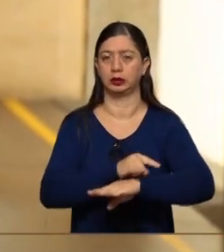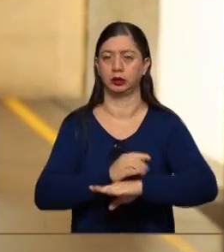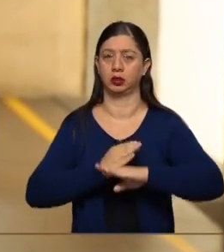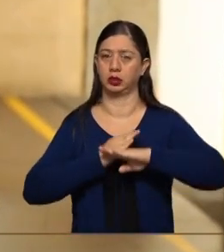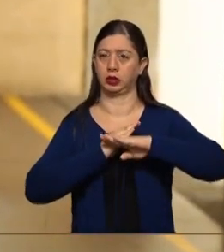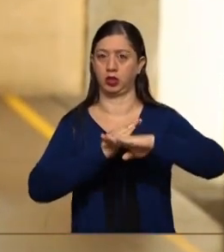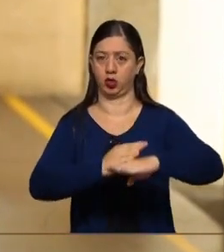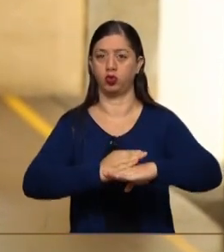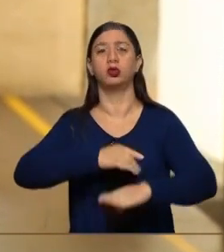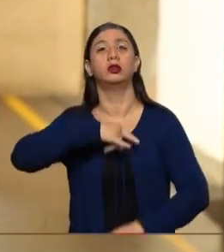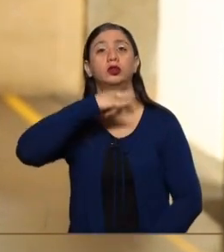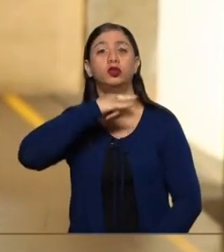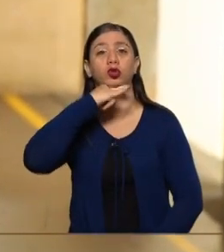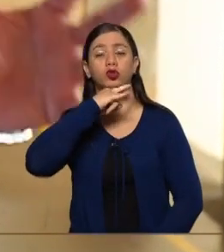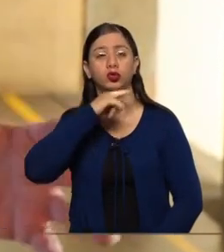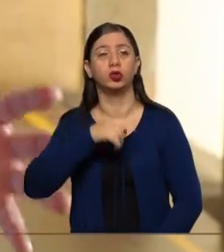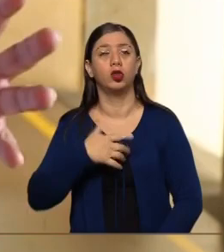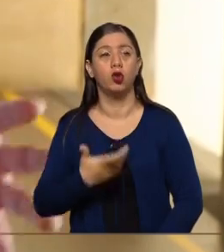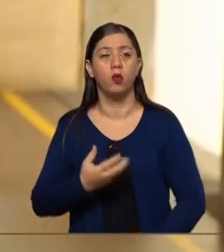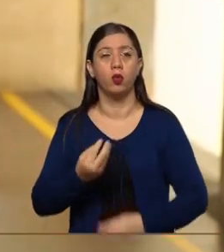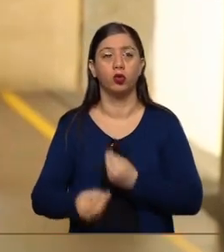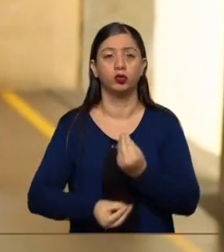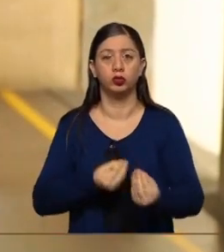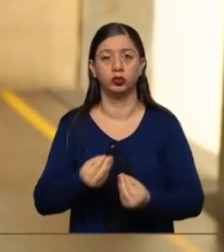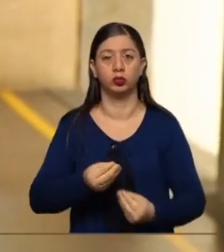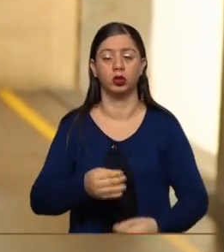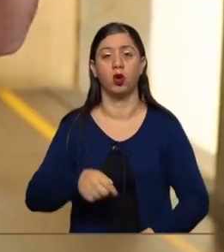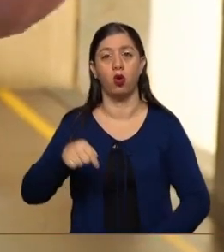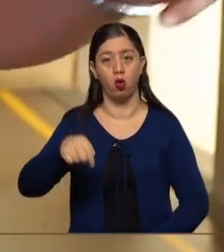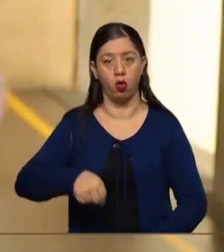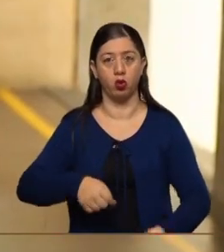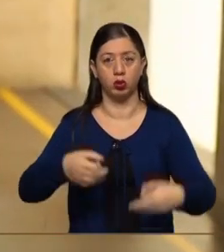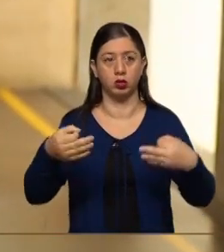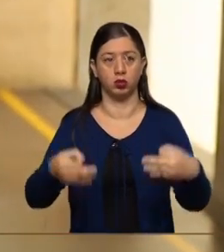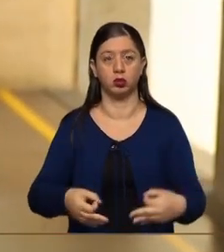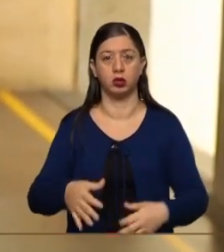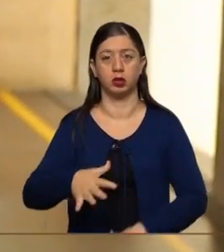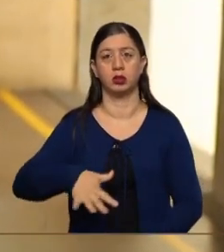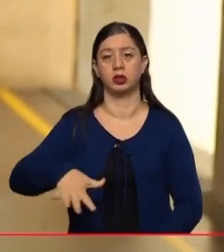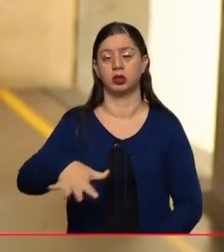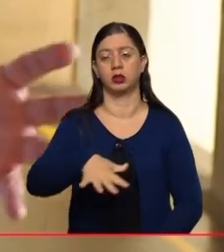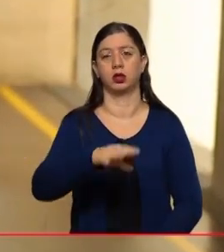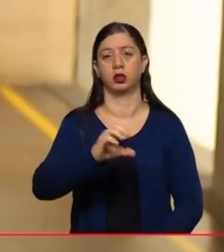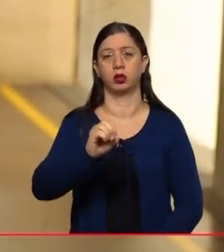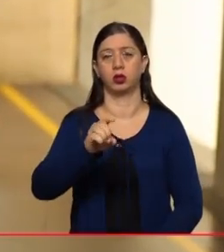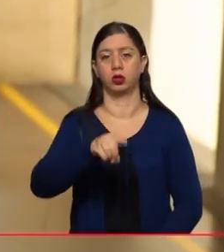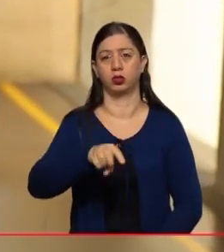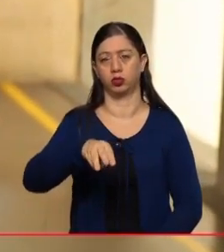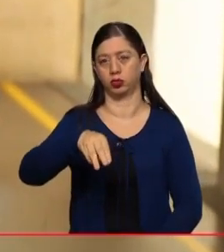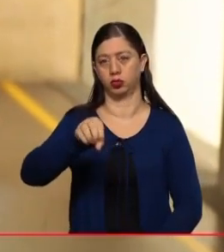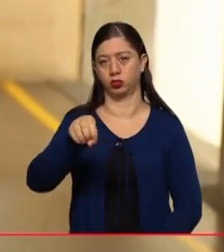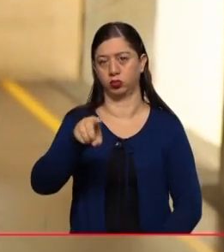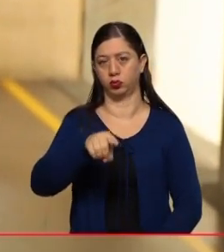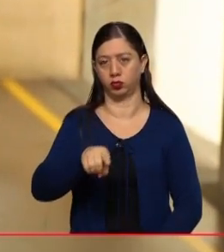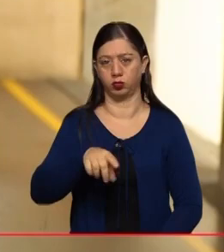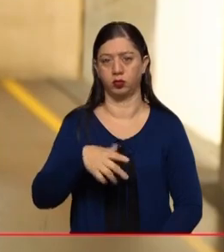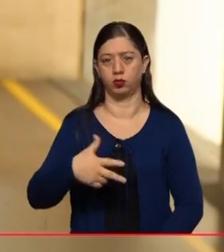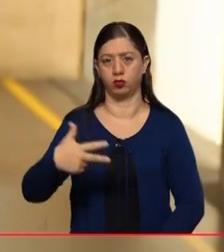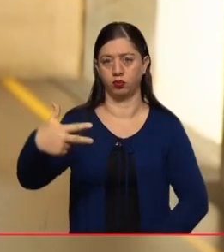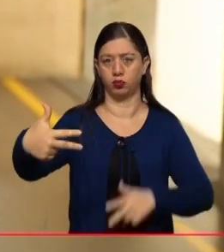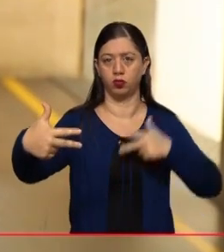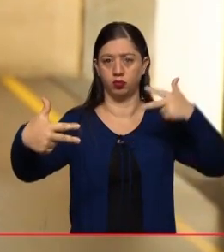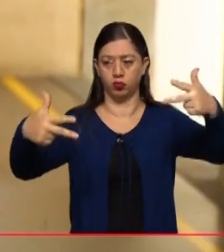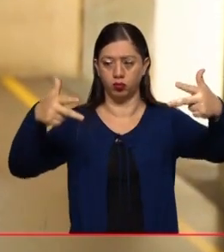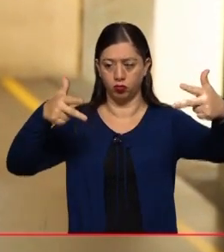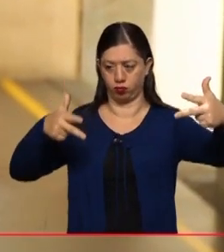Yumbo y la buena utilización de esa herramienta que tenemos hoy, que es la sala Cosmos, donde a través de las cámaras de